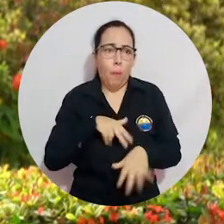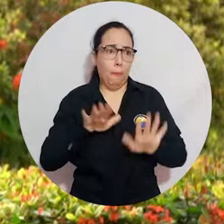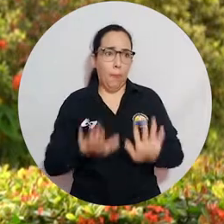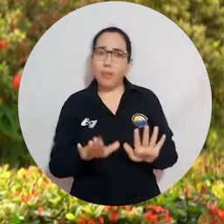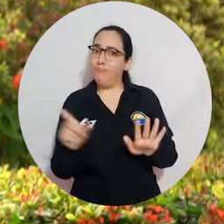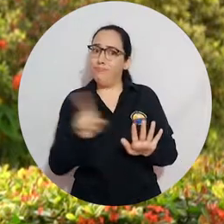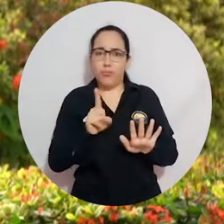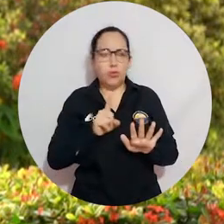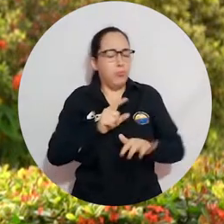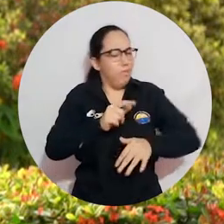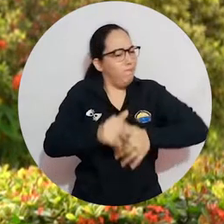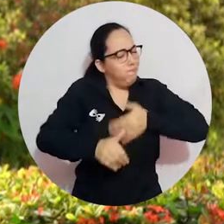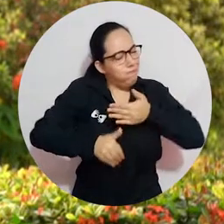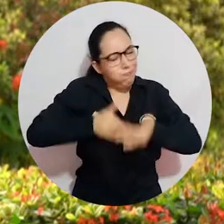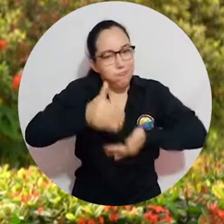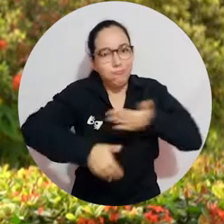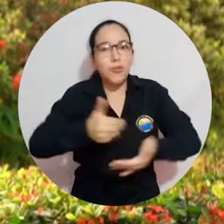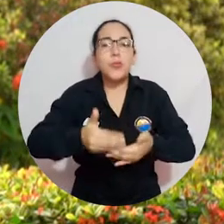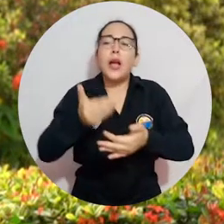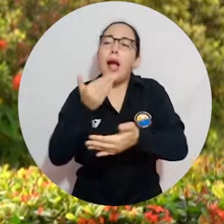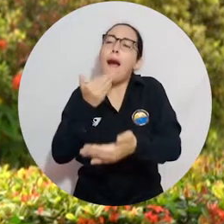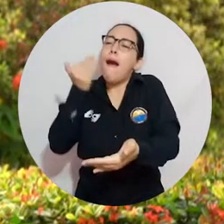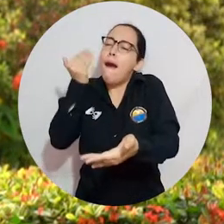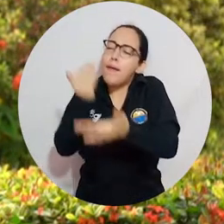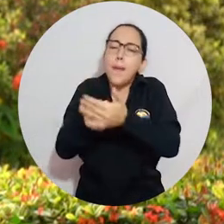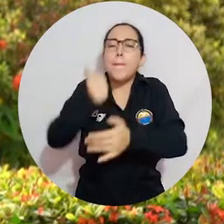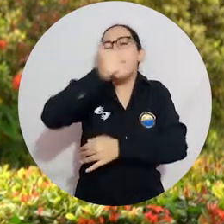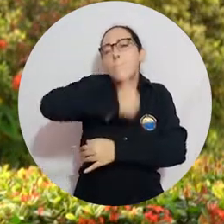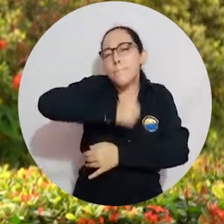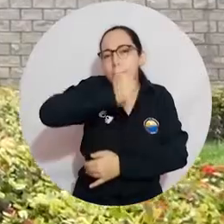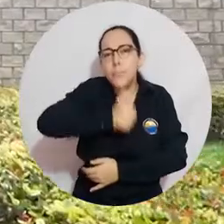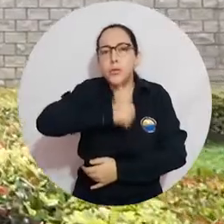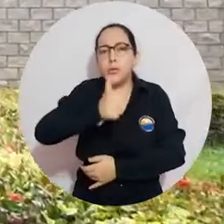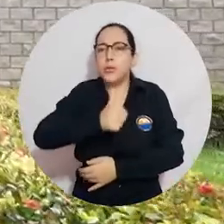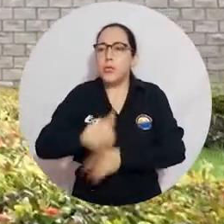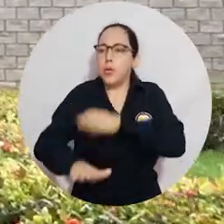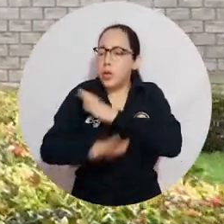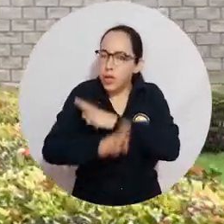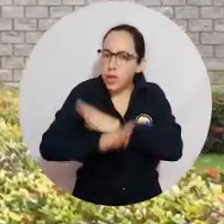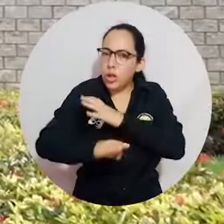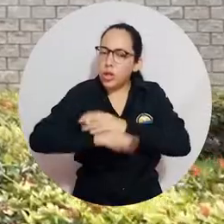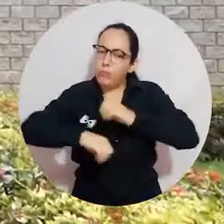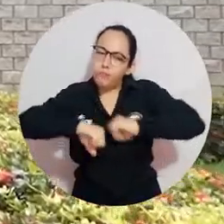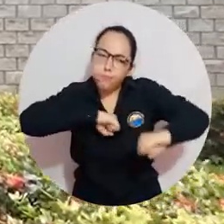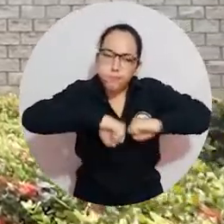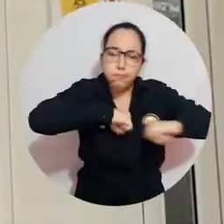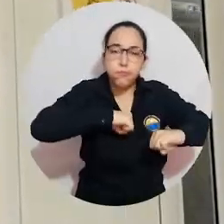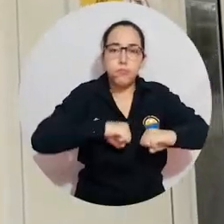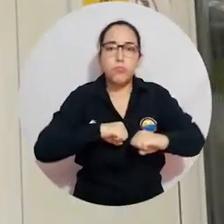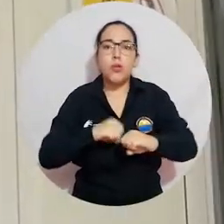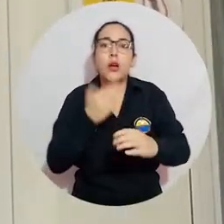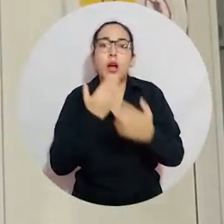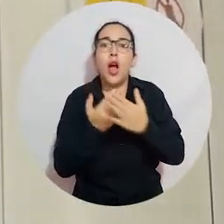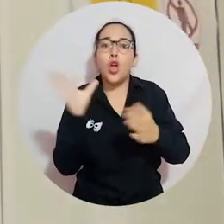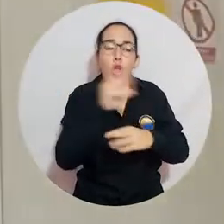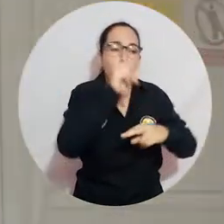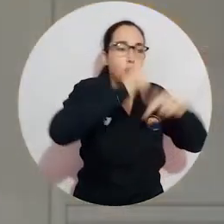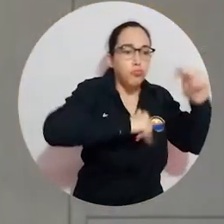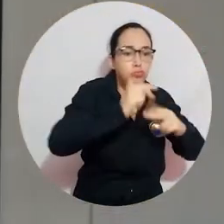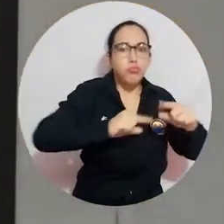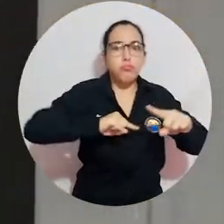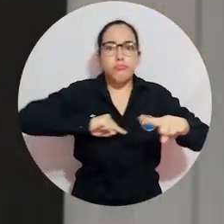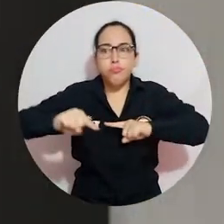nunca nos paramos, siempre estamos avanzando. Así que muchas gracias por la paciencia, por las ganas de seguir produciendo, gracias a todo el grupo de